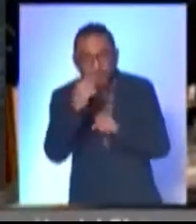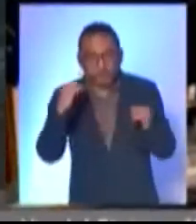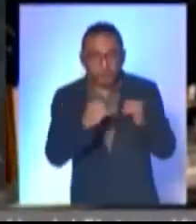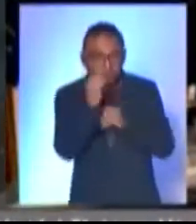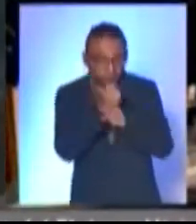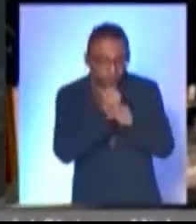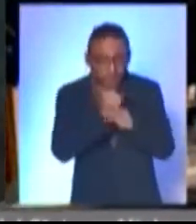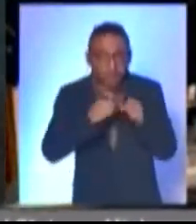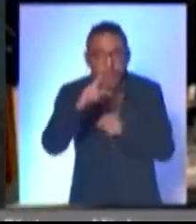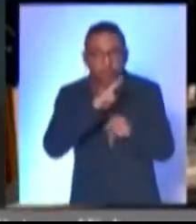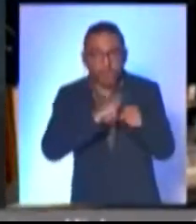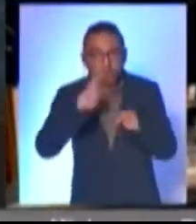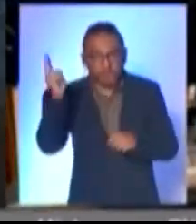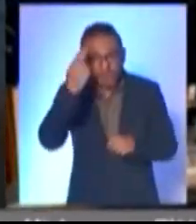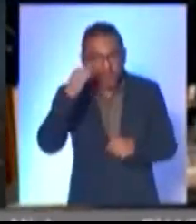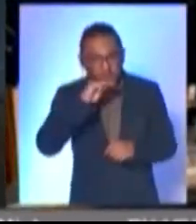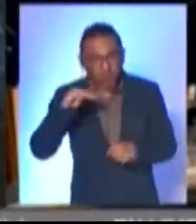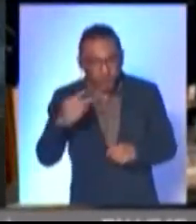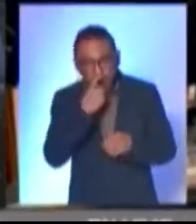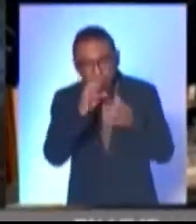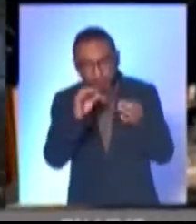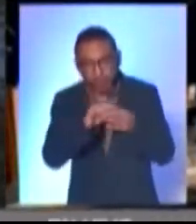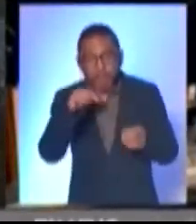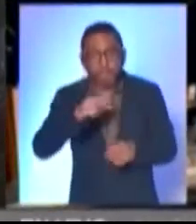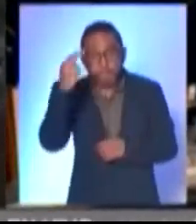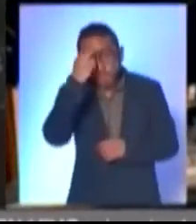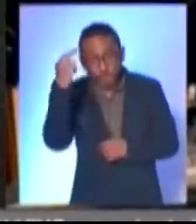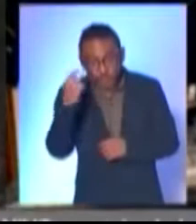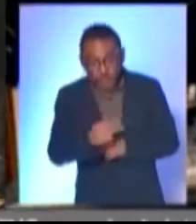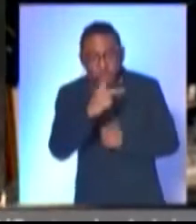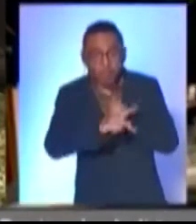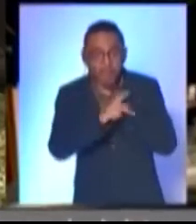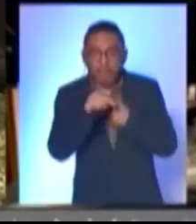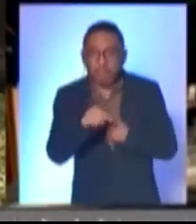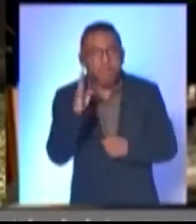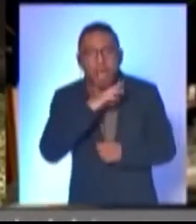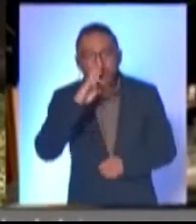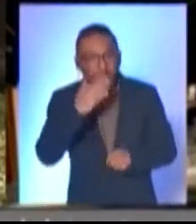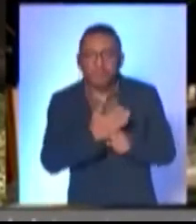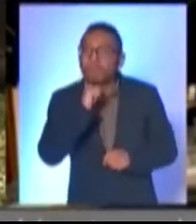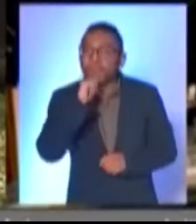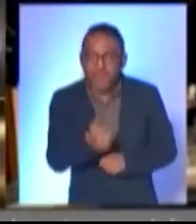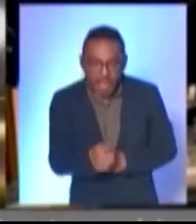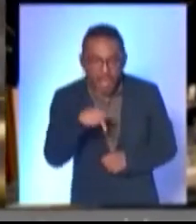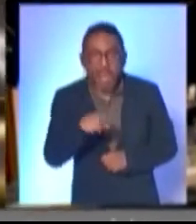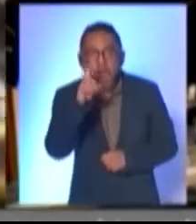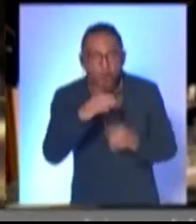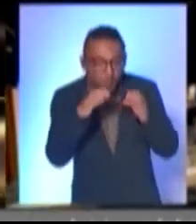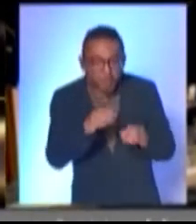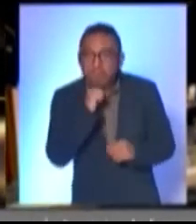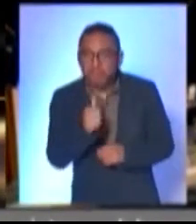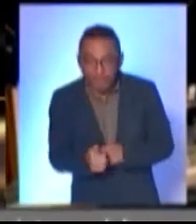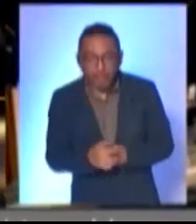de la Universidad Michoacana, quien puntualizó además que México es un país irresponsable en el uso del vital líquido. El